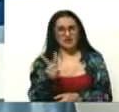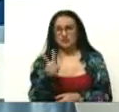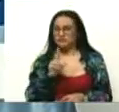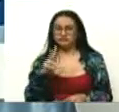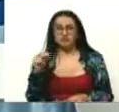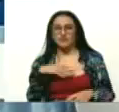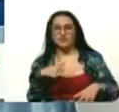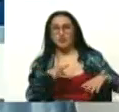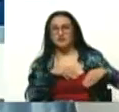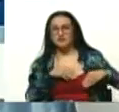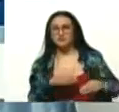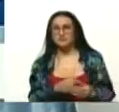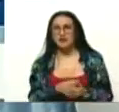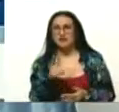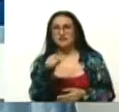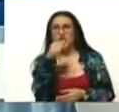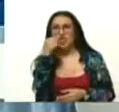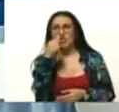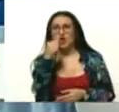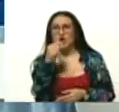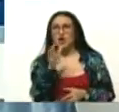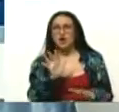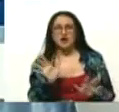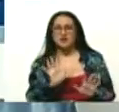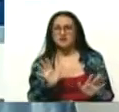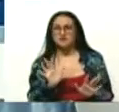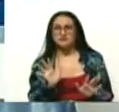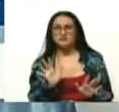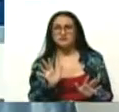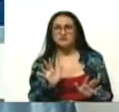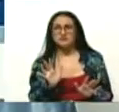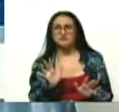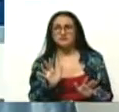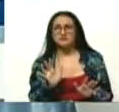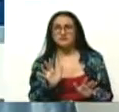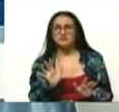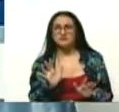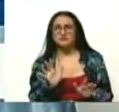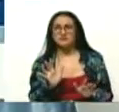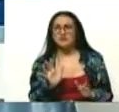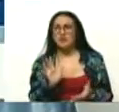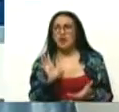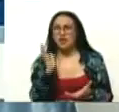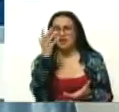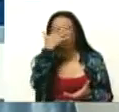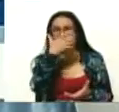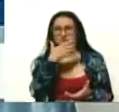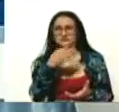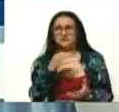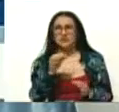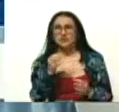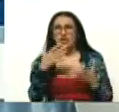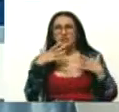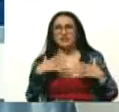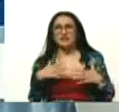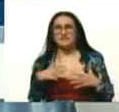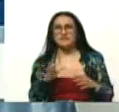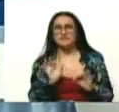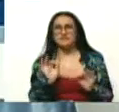aceptar. Eso de las drogas recreativas es, repito, una mascarada, un disfraz